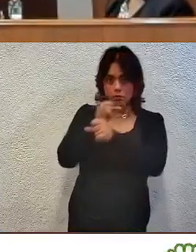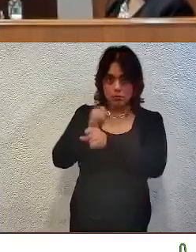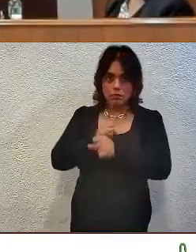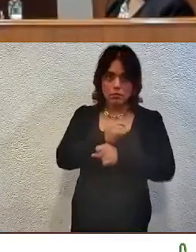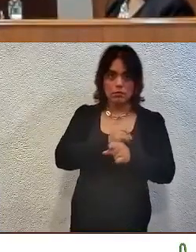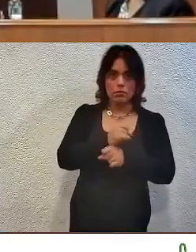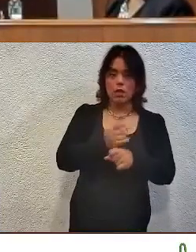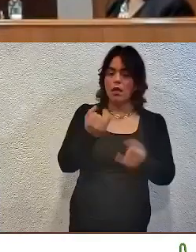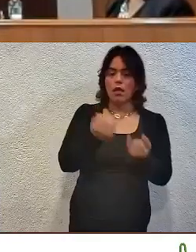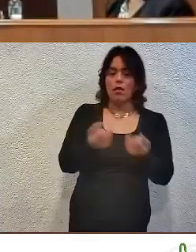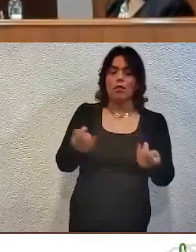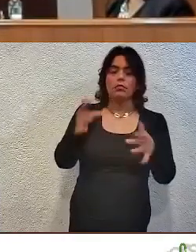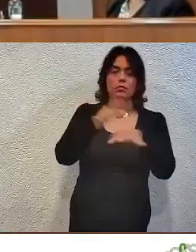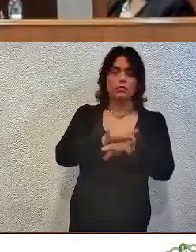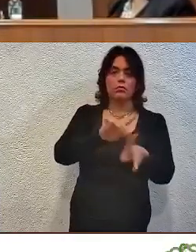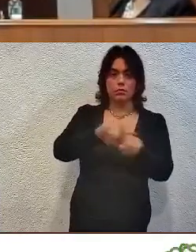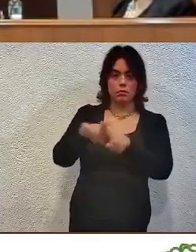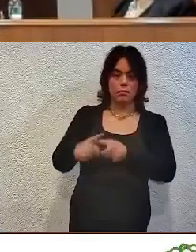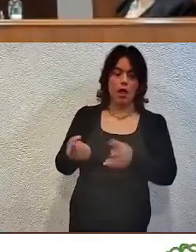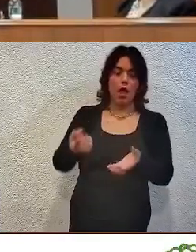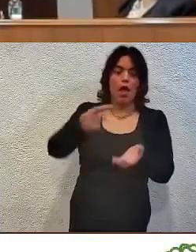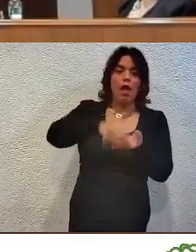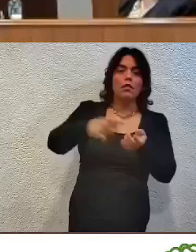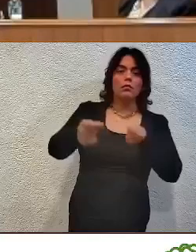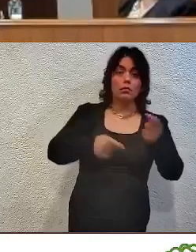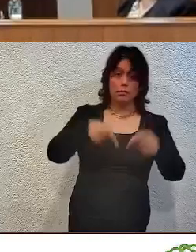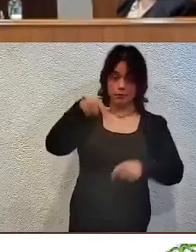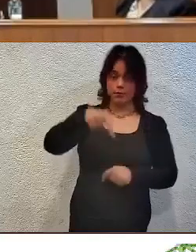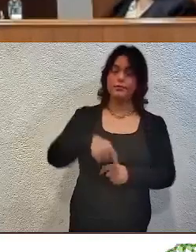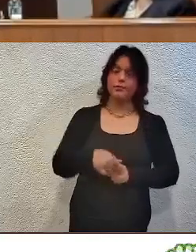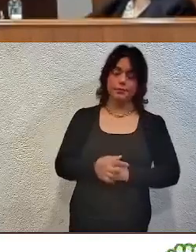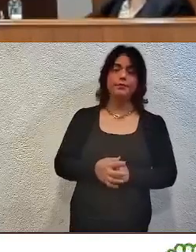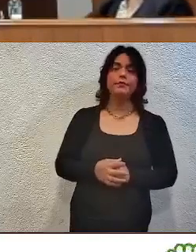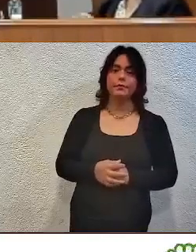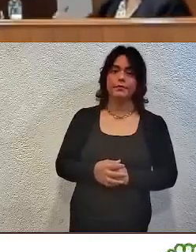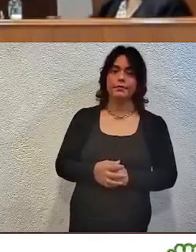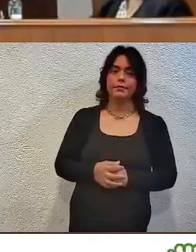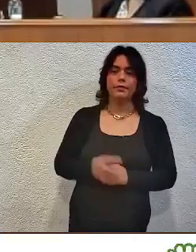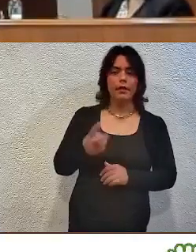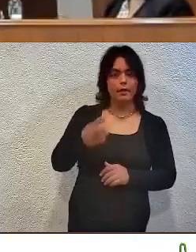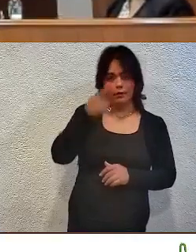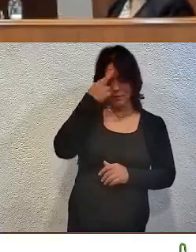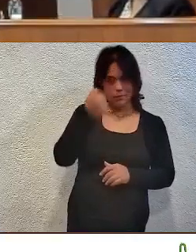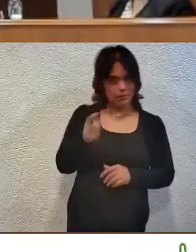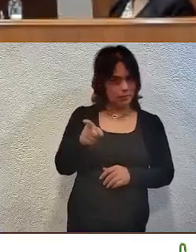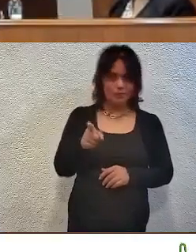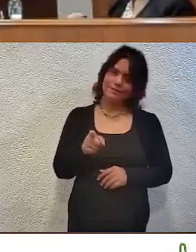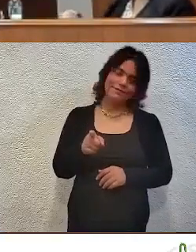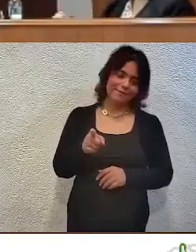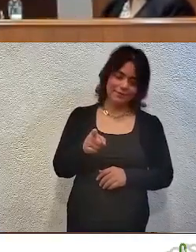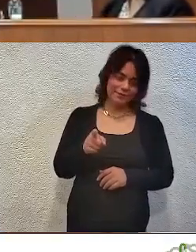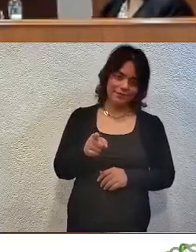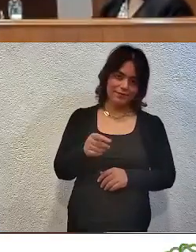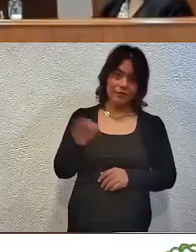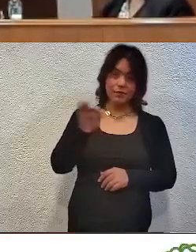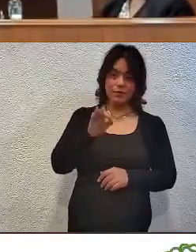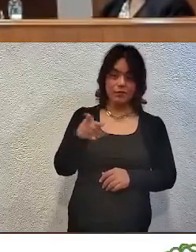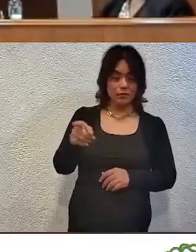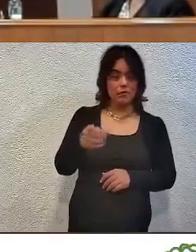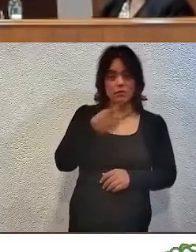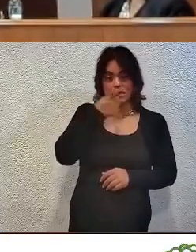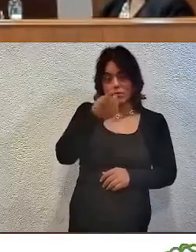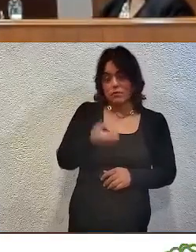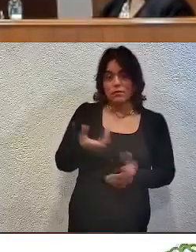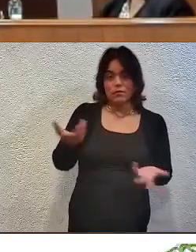la Contraloría Interna del Instituto, por lo que no le asiste la razón a la parte actora cuando afirma que el procedimiento de